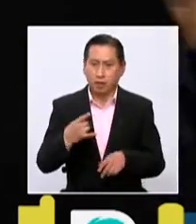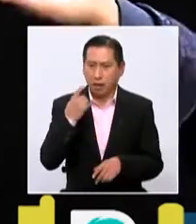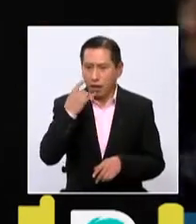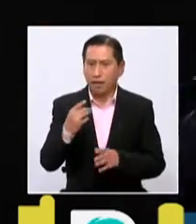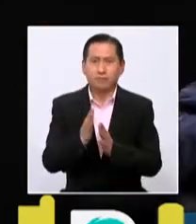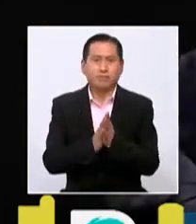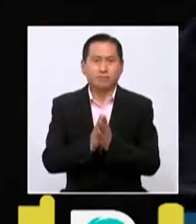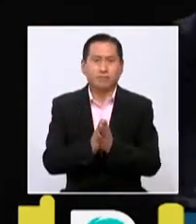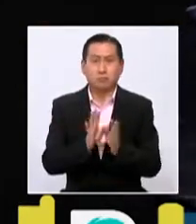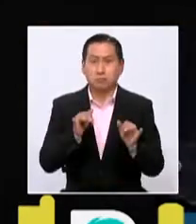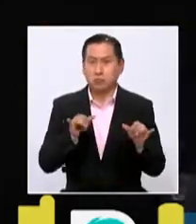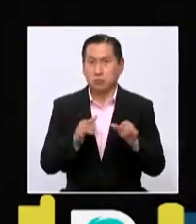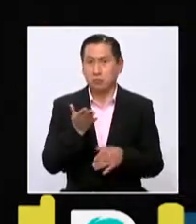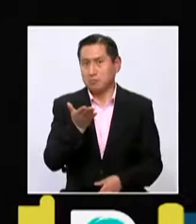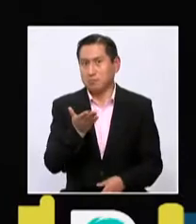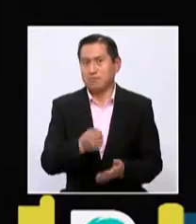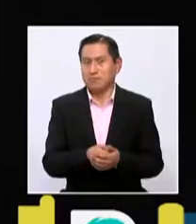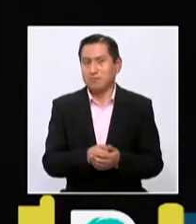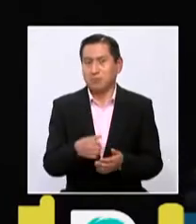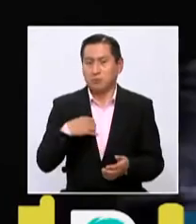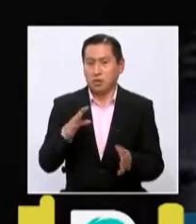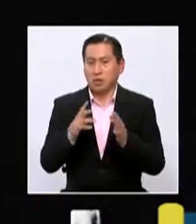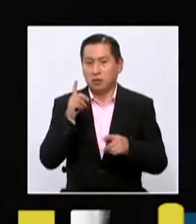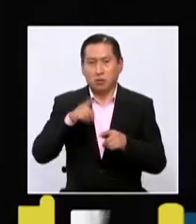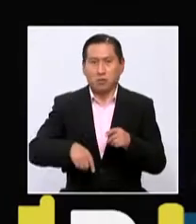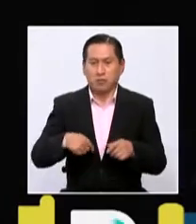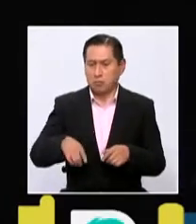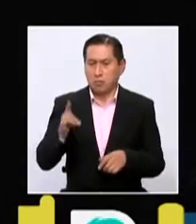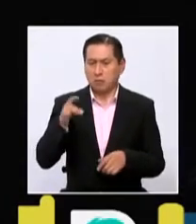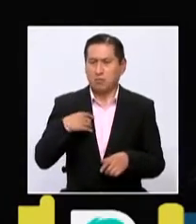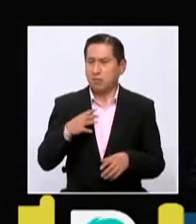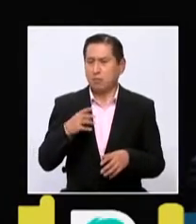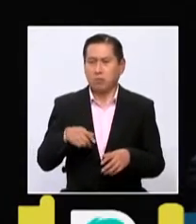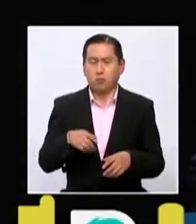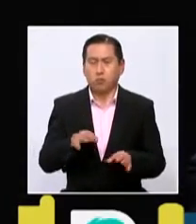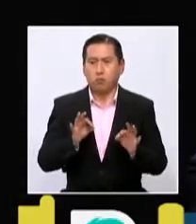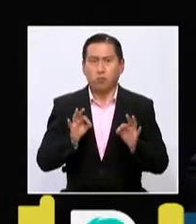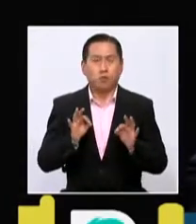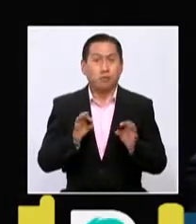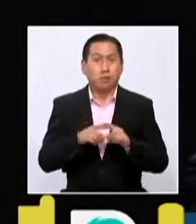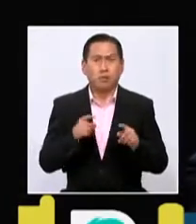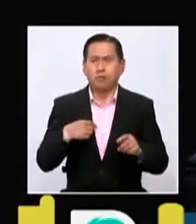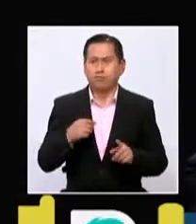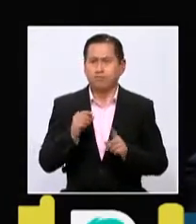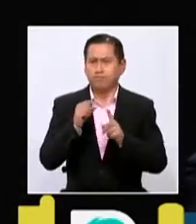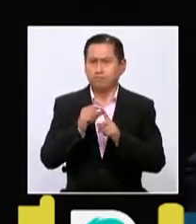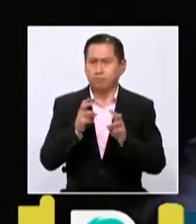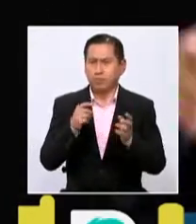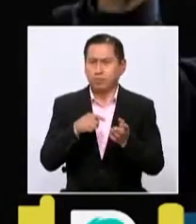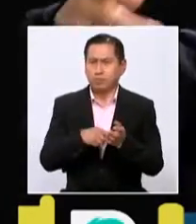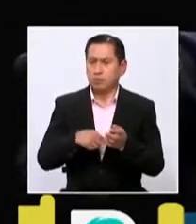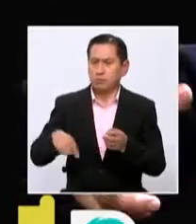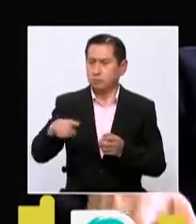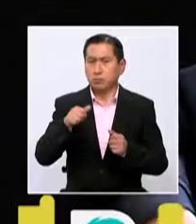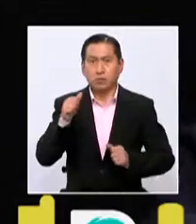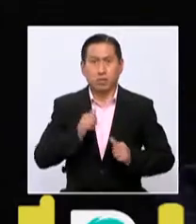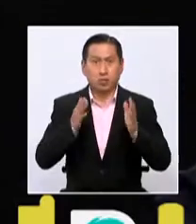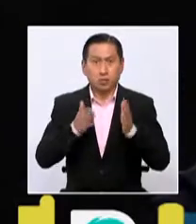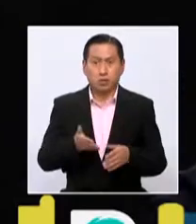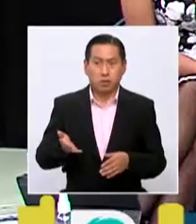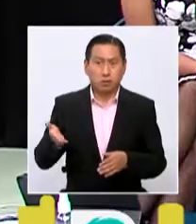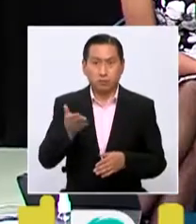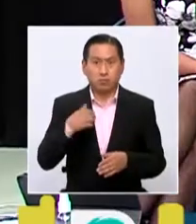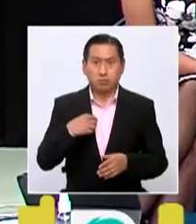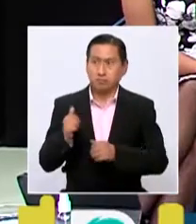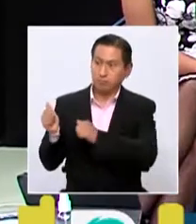Ya soy como tú. Ya no puedo hablar de forma objetiva sobre Bolivia. Pero te puedo hablar por los actores que